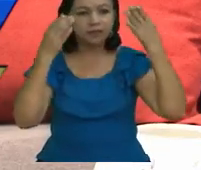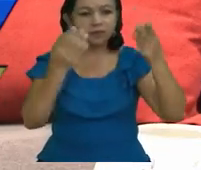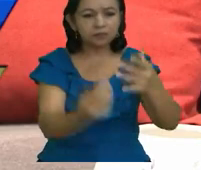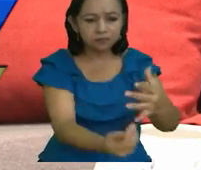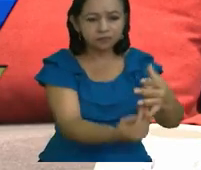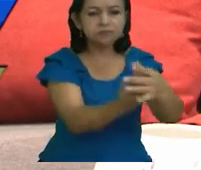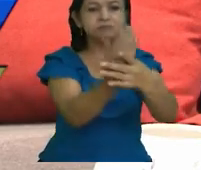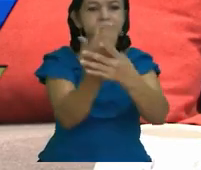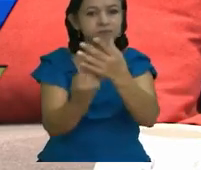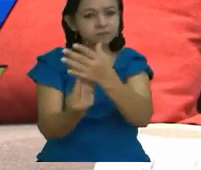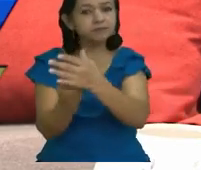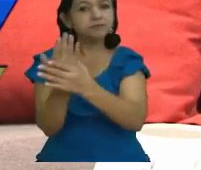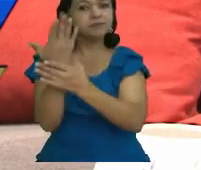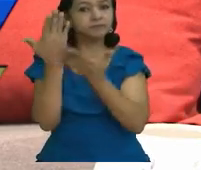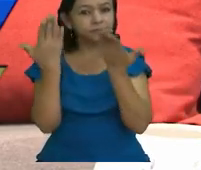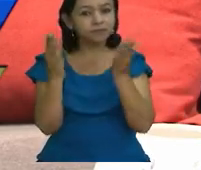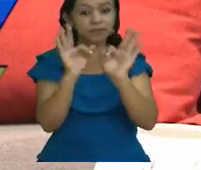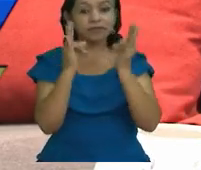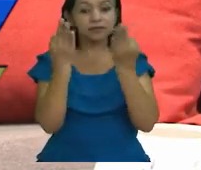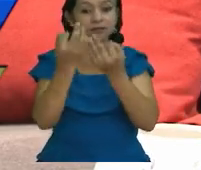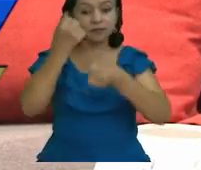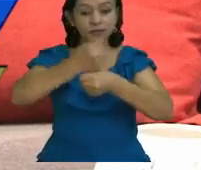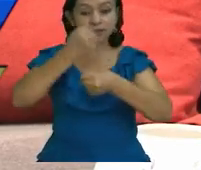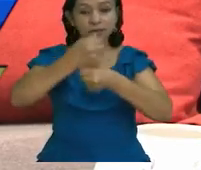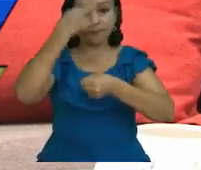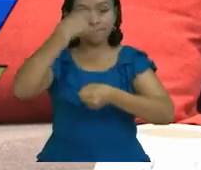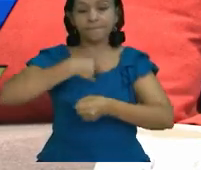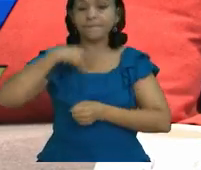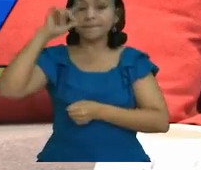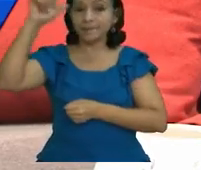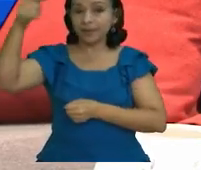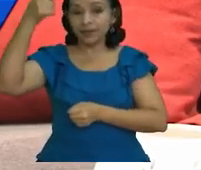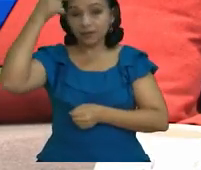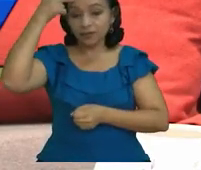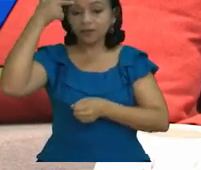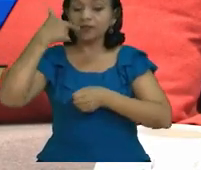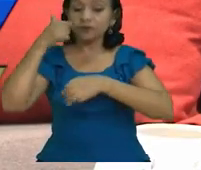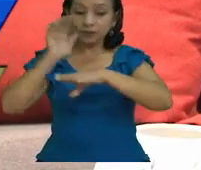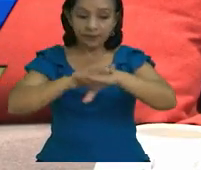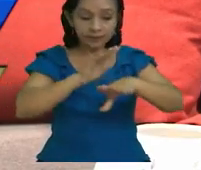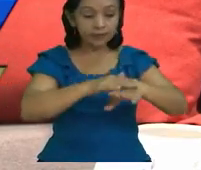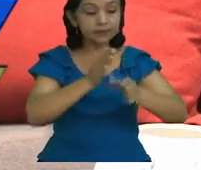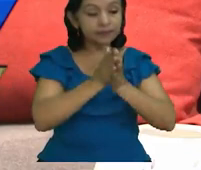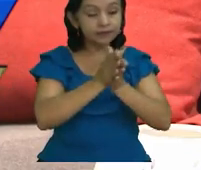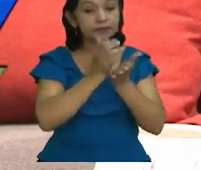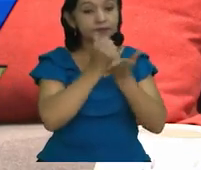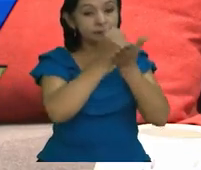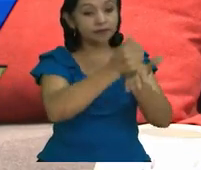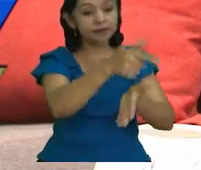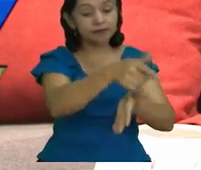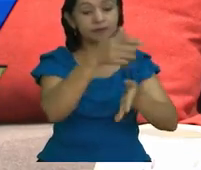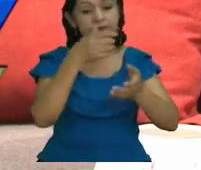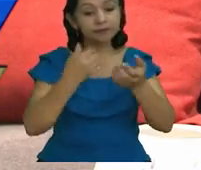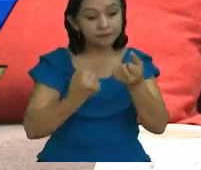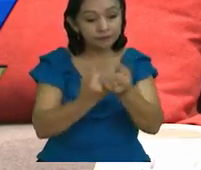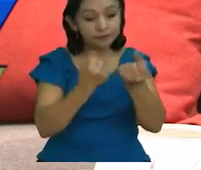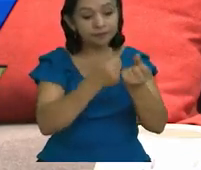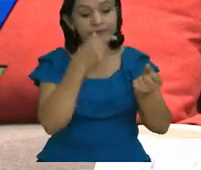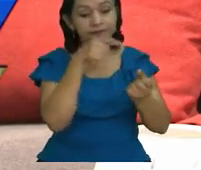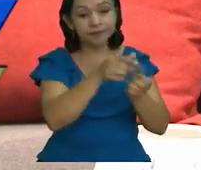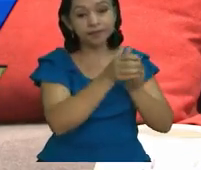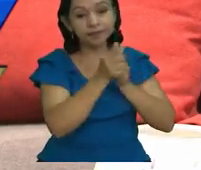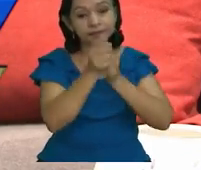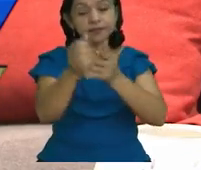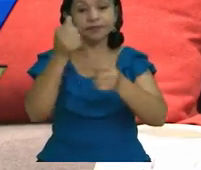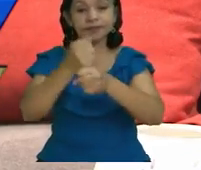de las áreas de producción de las familias, que ese ha sido el mandato de nuestro gobierno, que ese ha sido la línea de trabajo de este país. Así que